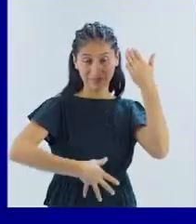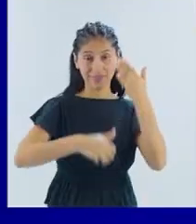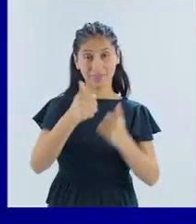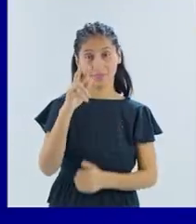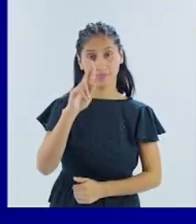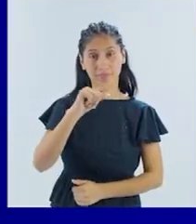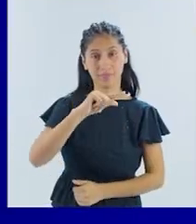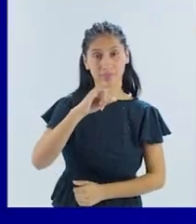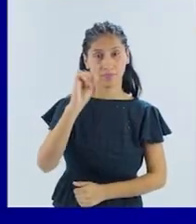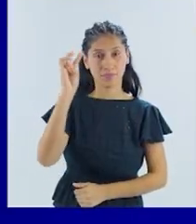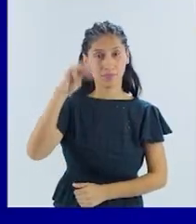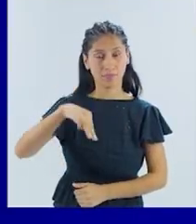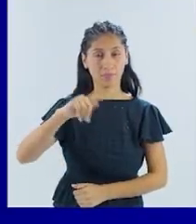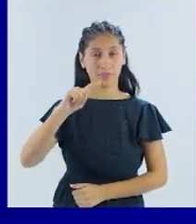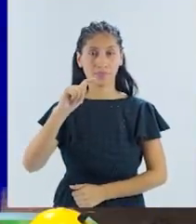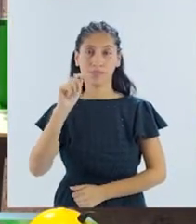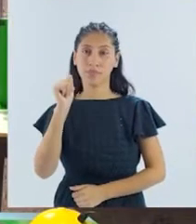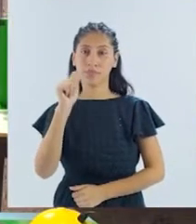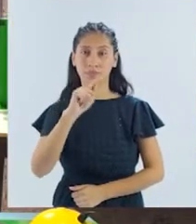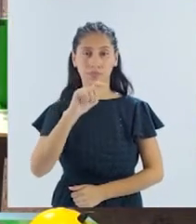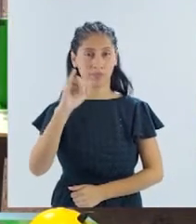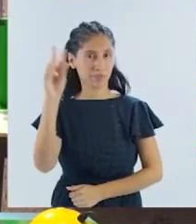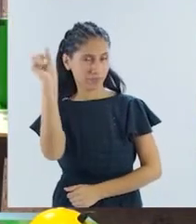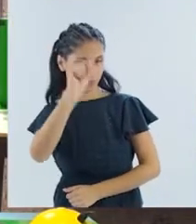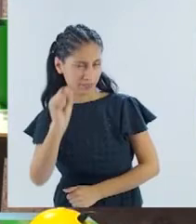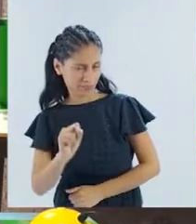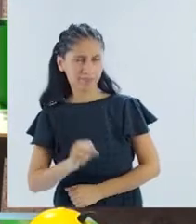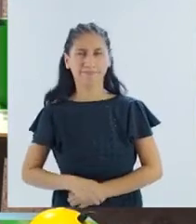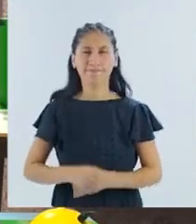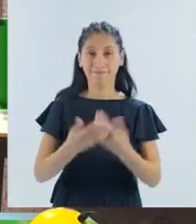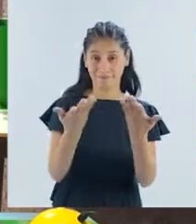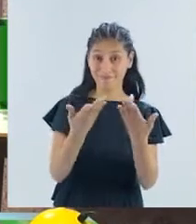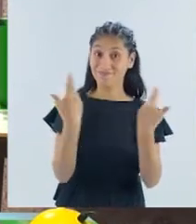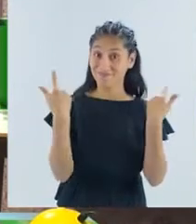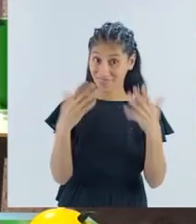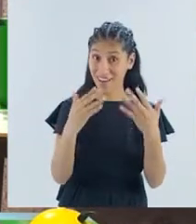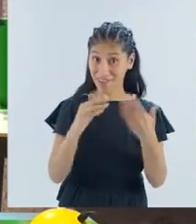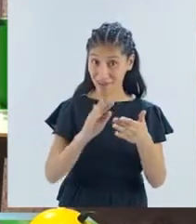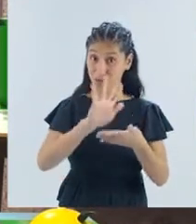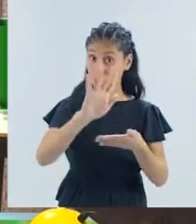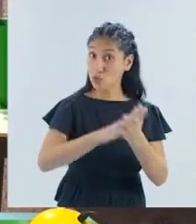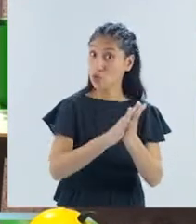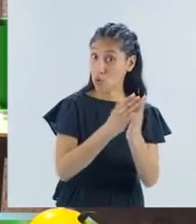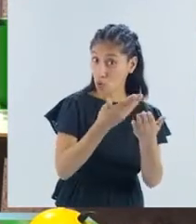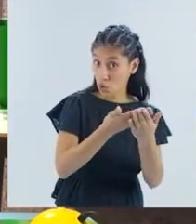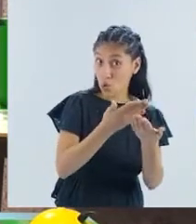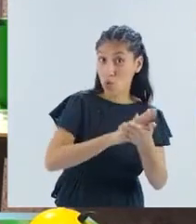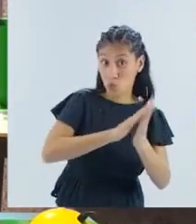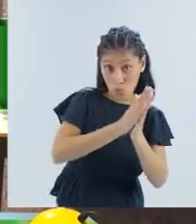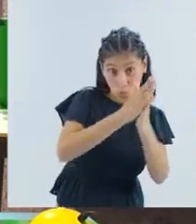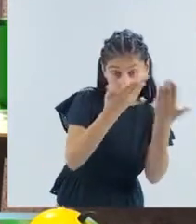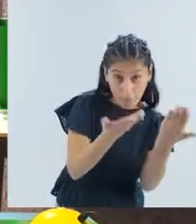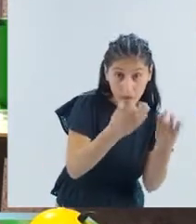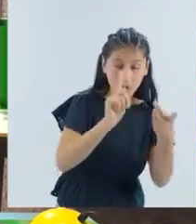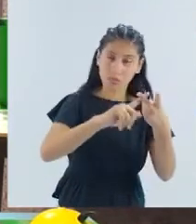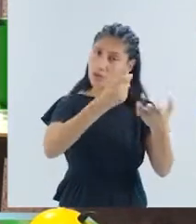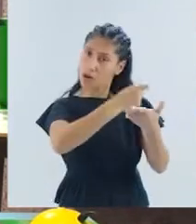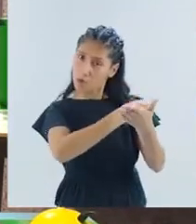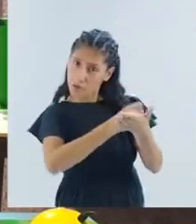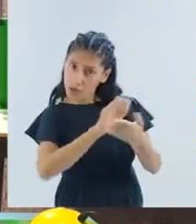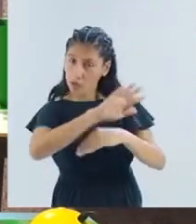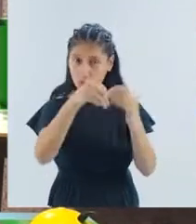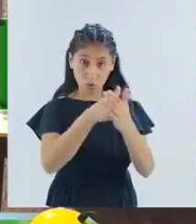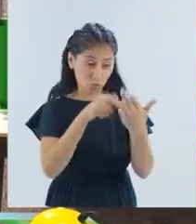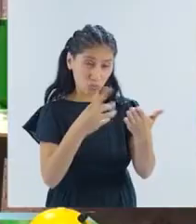textos argumentativos. Chicas y chicos de la Pre, tengan listos sus materiales y a ponerse cómodos